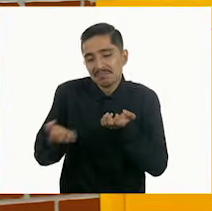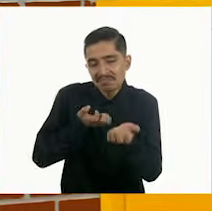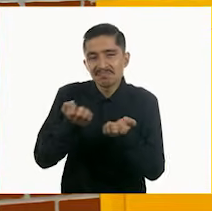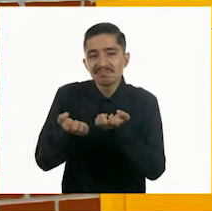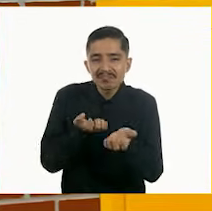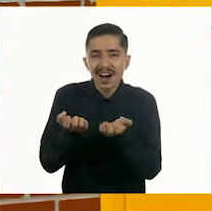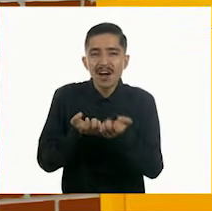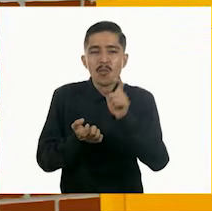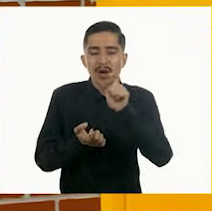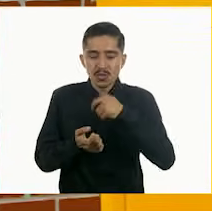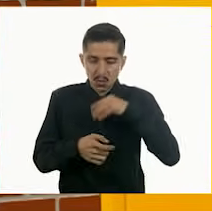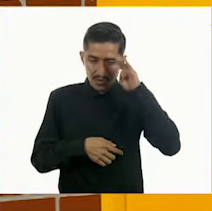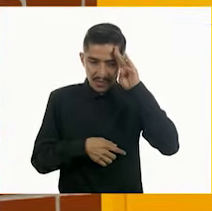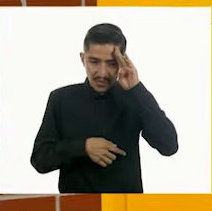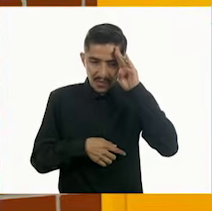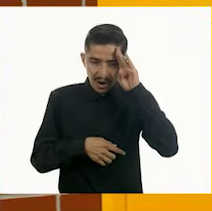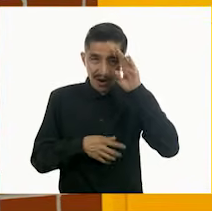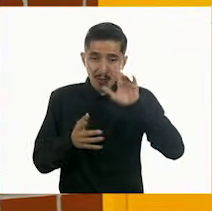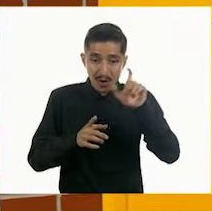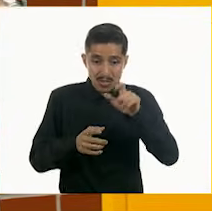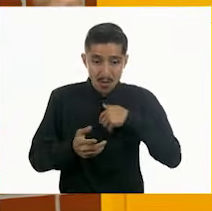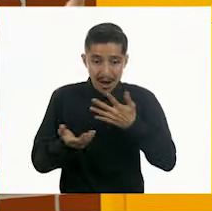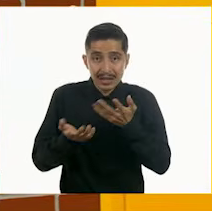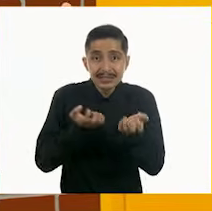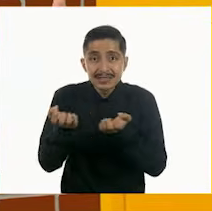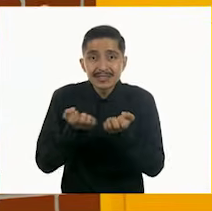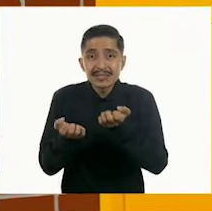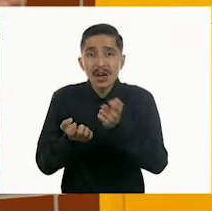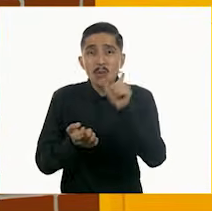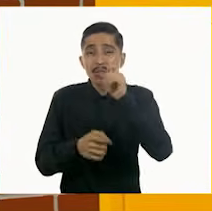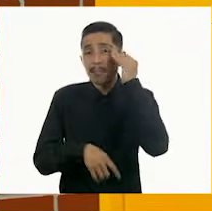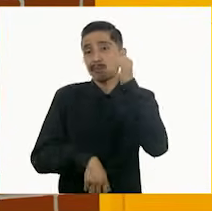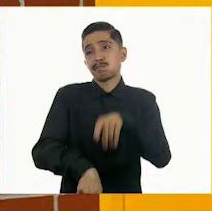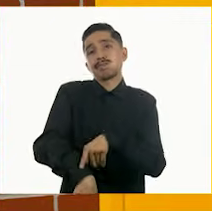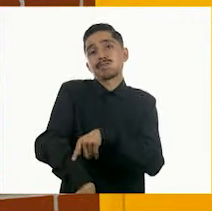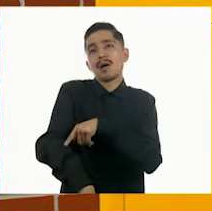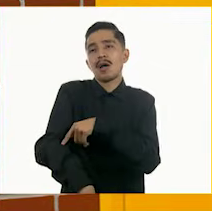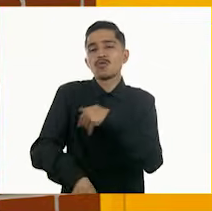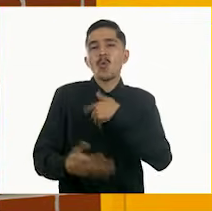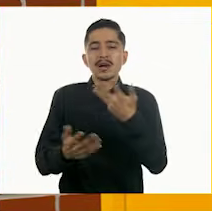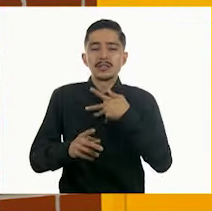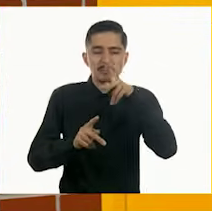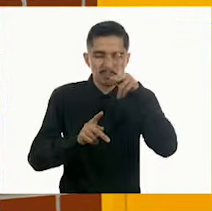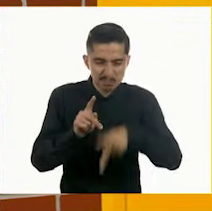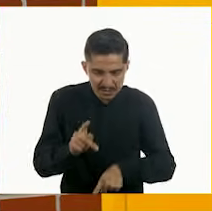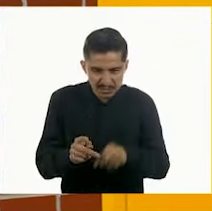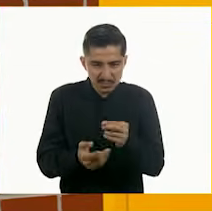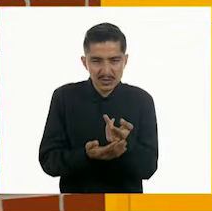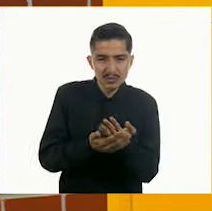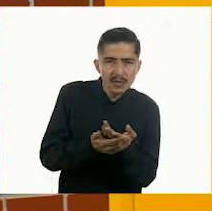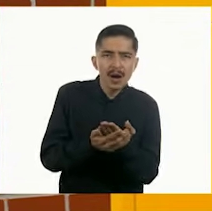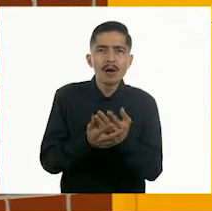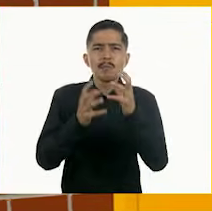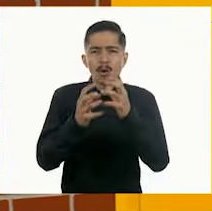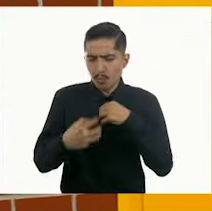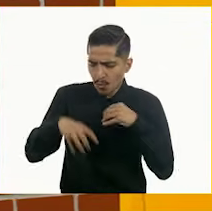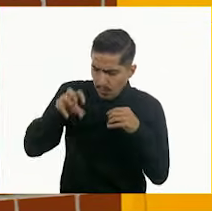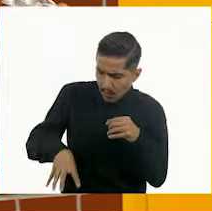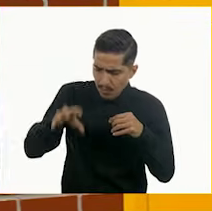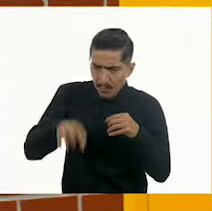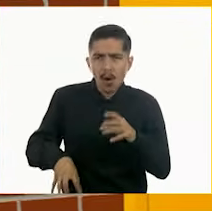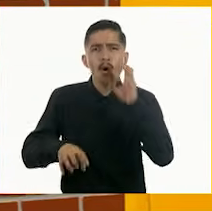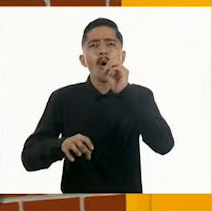cada vez que recuerdes, tengo una actividad larga, hago una pausa activa y me puedo poner a botar el balón o